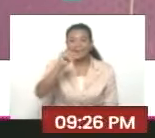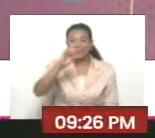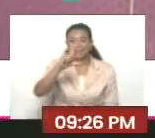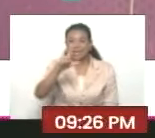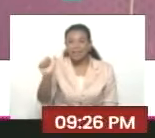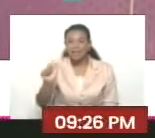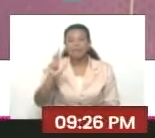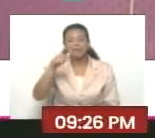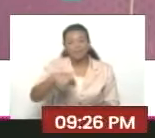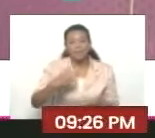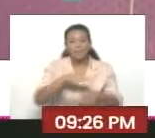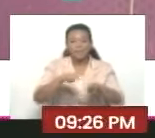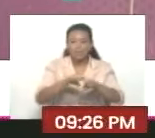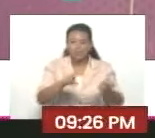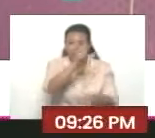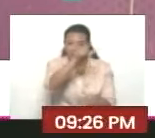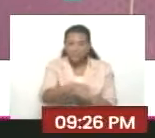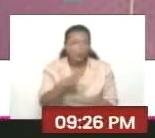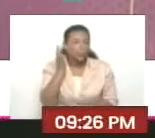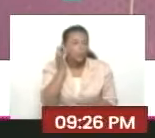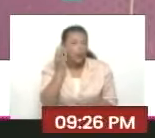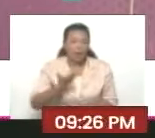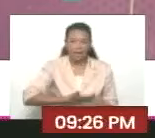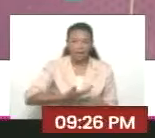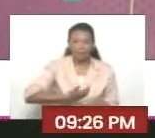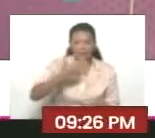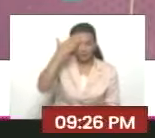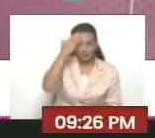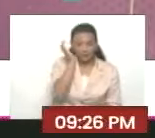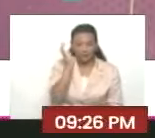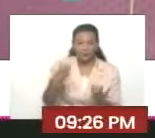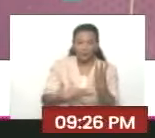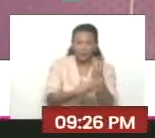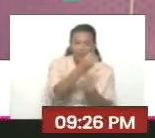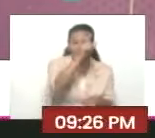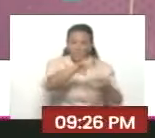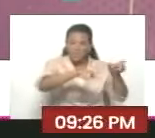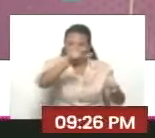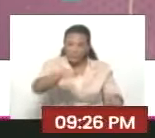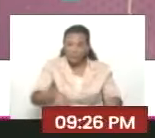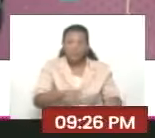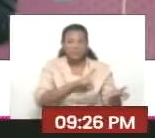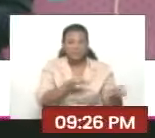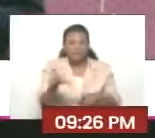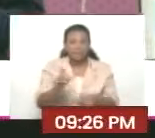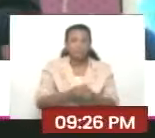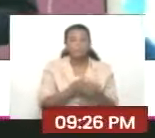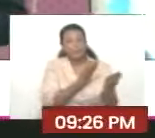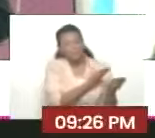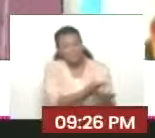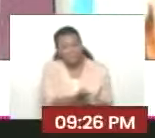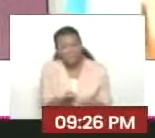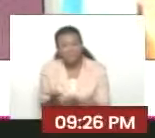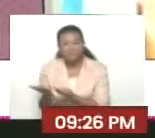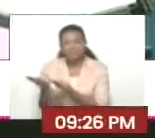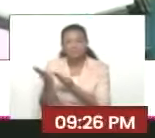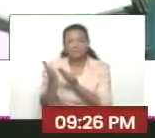de Educación, Yelixia Santaella, y la alcaldesa de Caracas, Carmen Meléndez. Invitamos a Miriam y a Douglas.